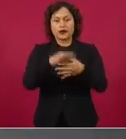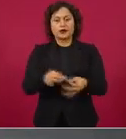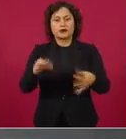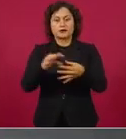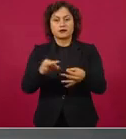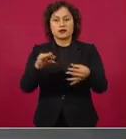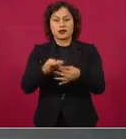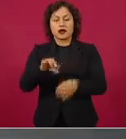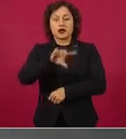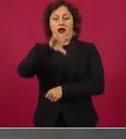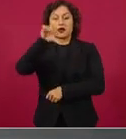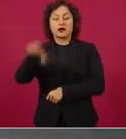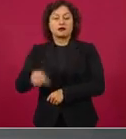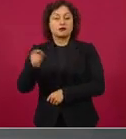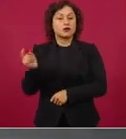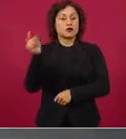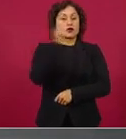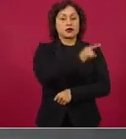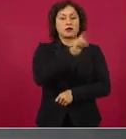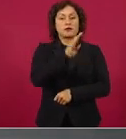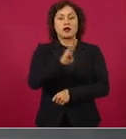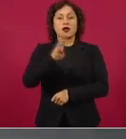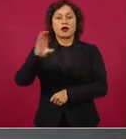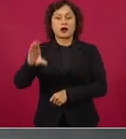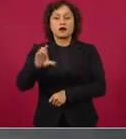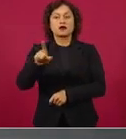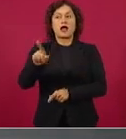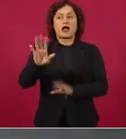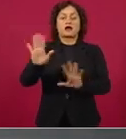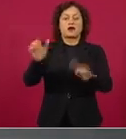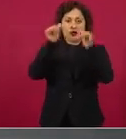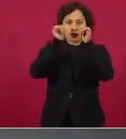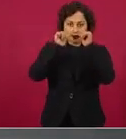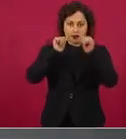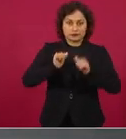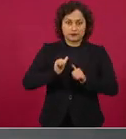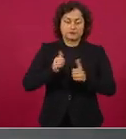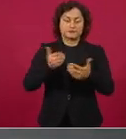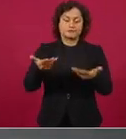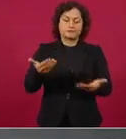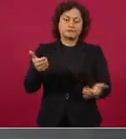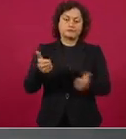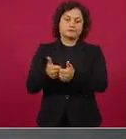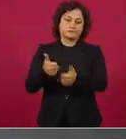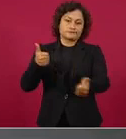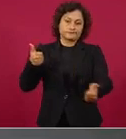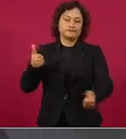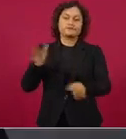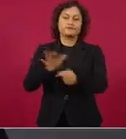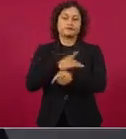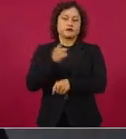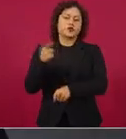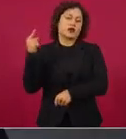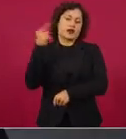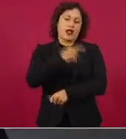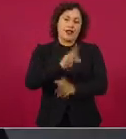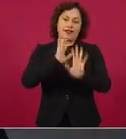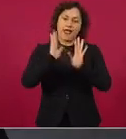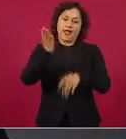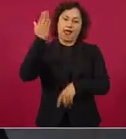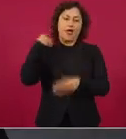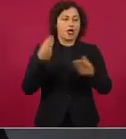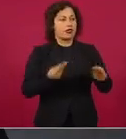en Baja California tuvimos ya eco, respuesta tardía, porque esos datos ya los tenían guardados bajo la